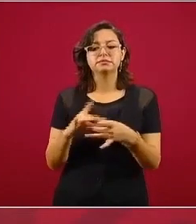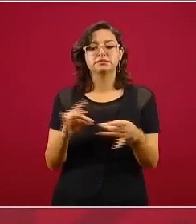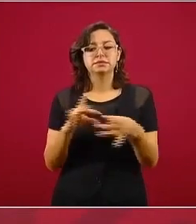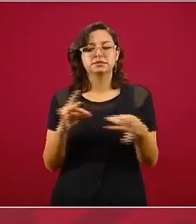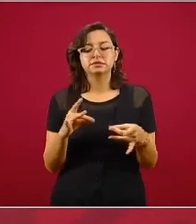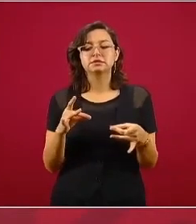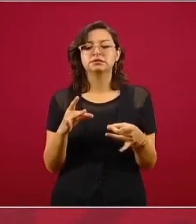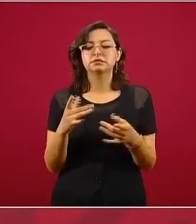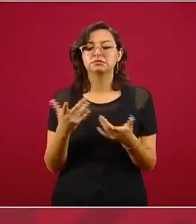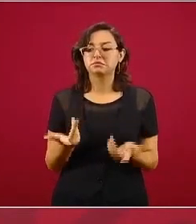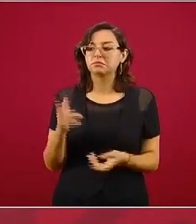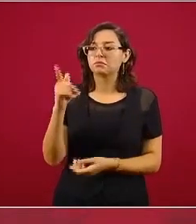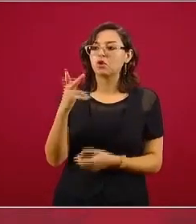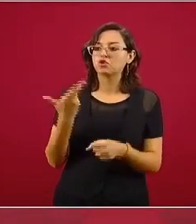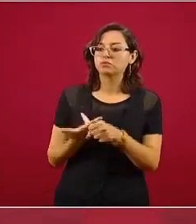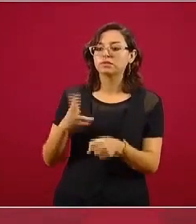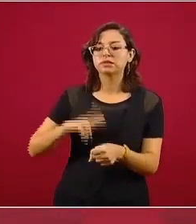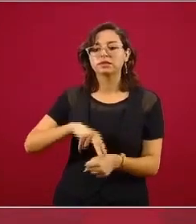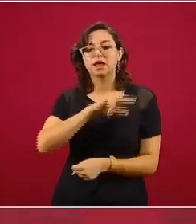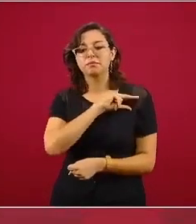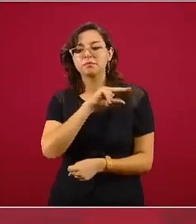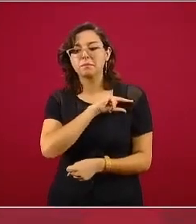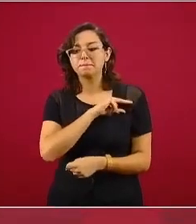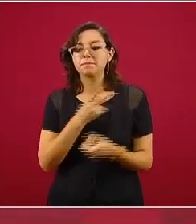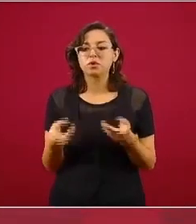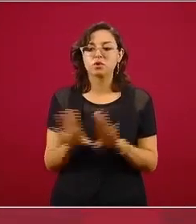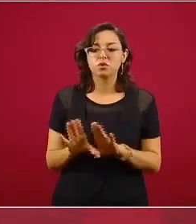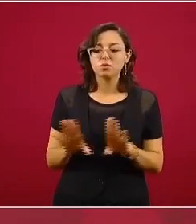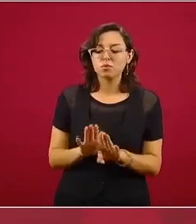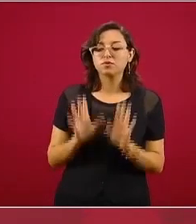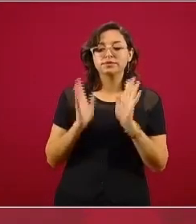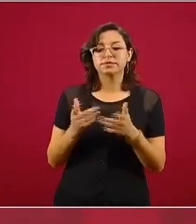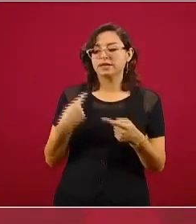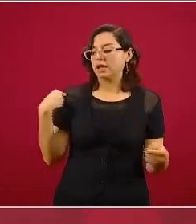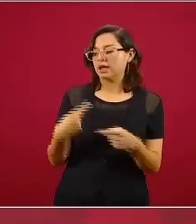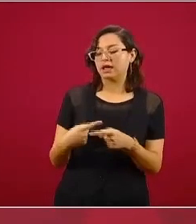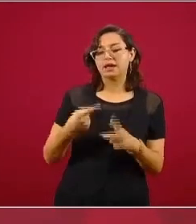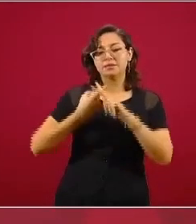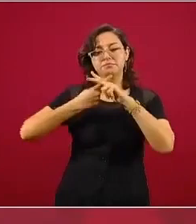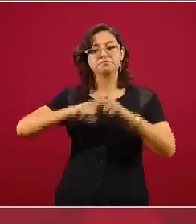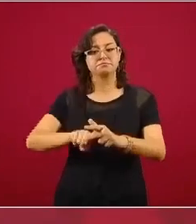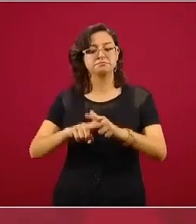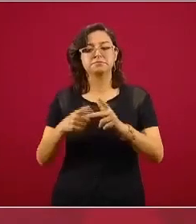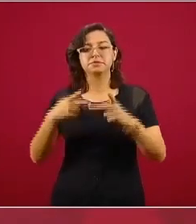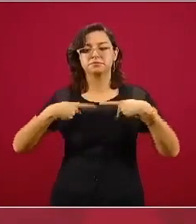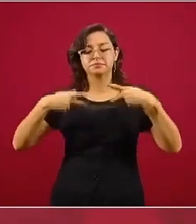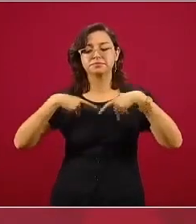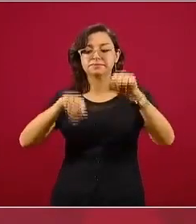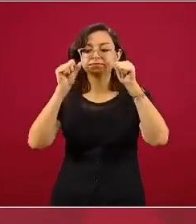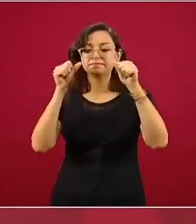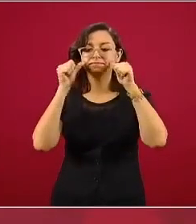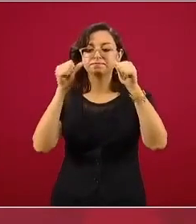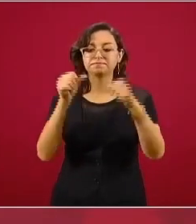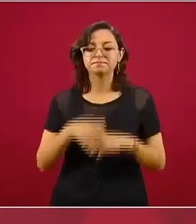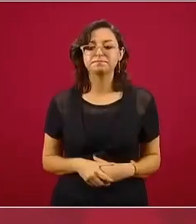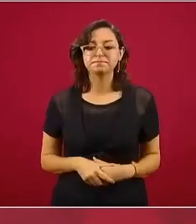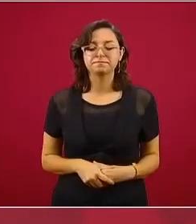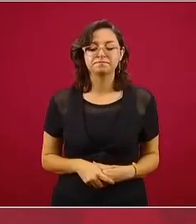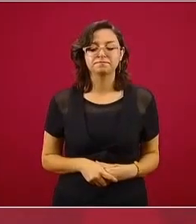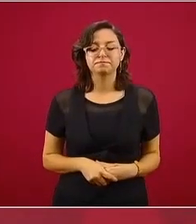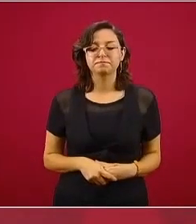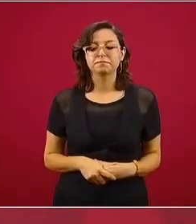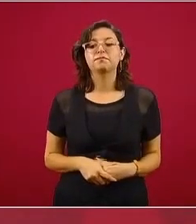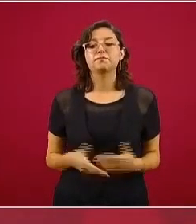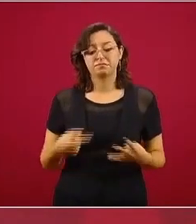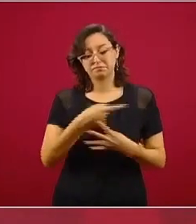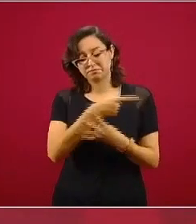con los hospitales privados y su inicio en las actividades también a unos cuantos días de esta acción. Entonces, bajo esta dinámica, le